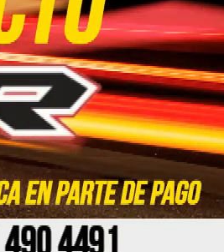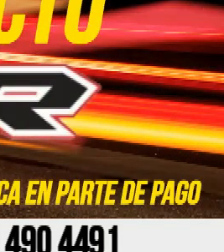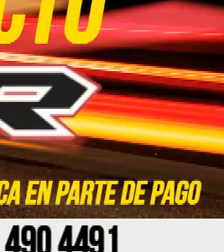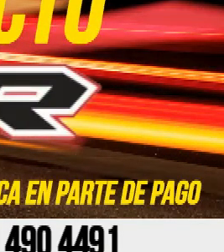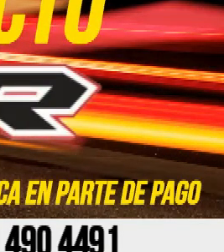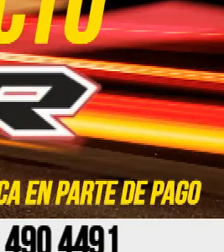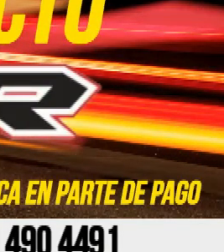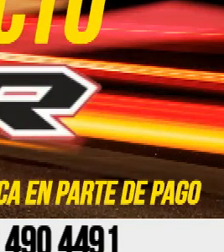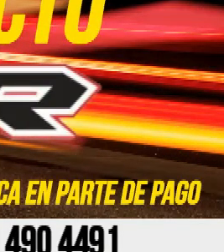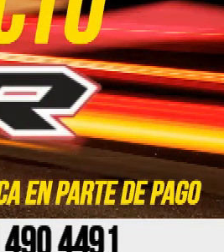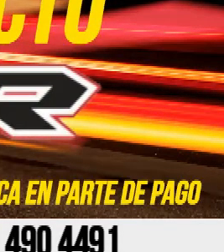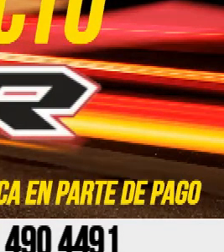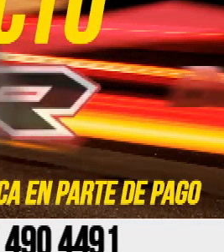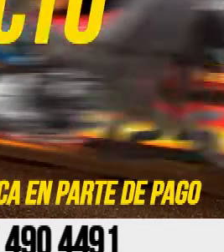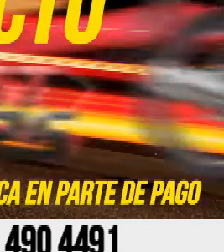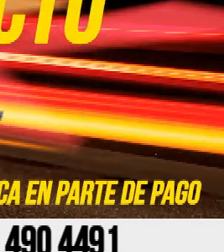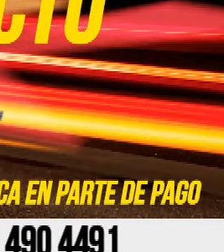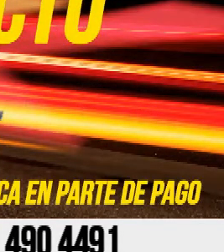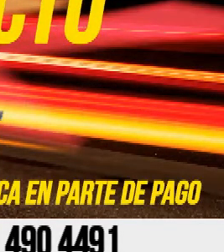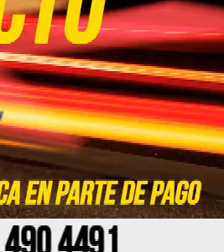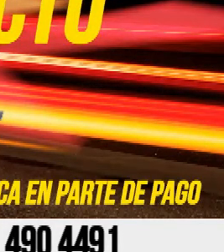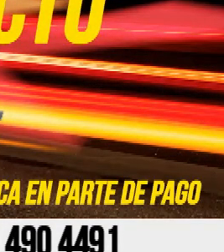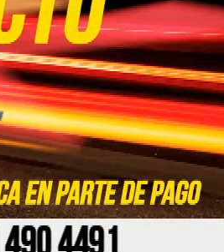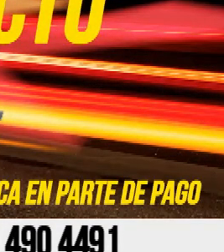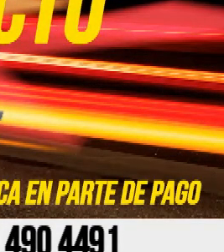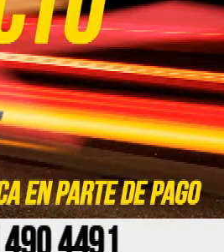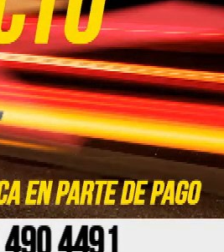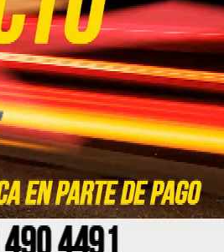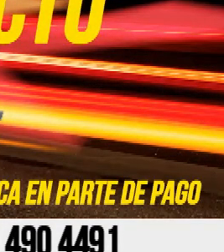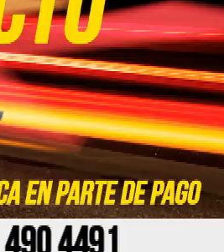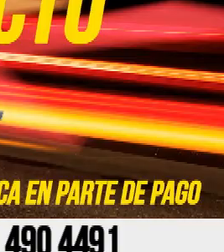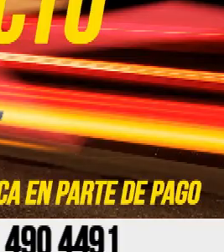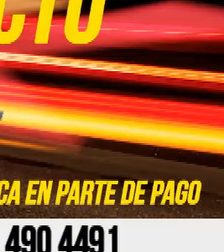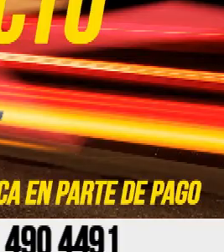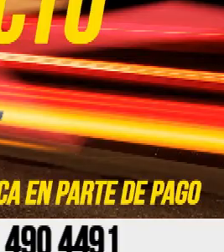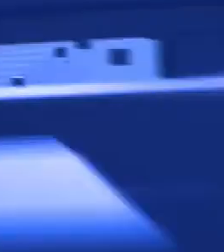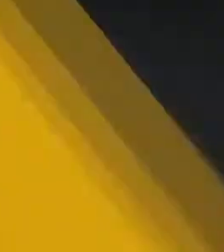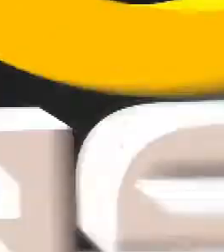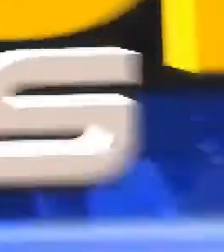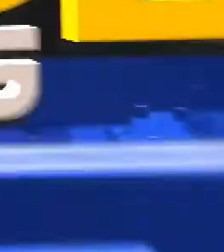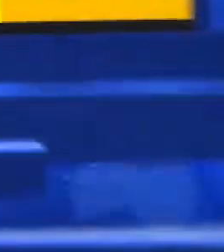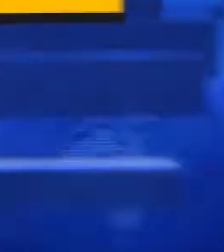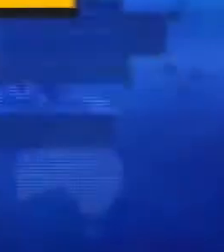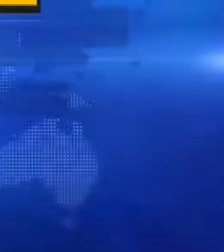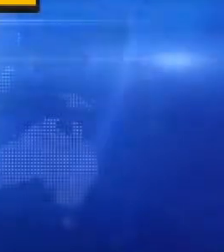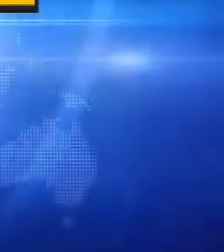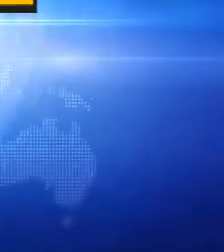menor precio. Oferta válida hasta el 30 de junio del 2017.